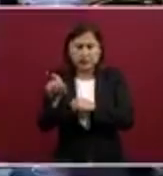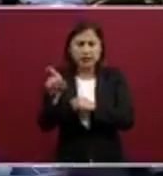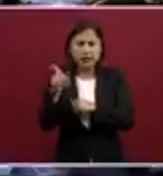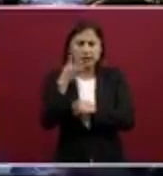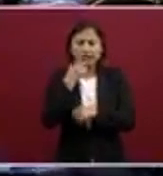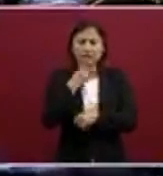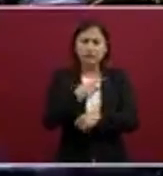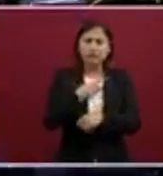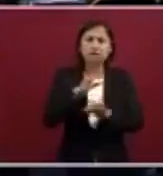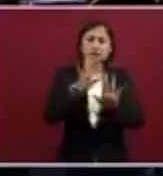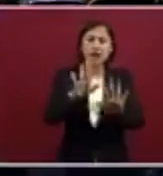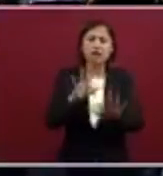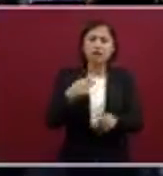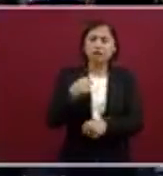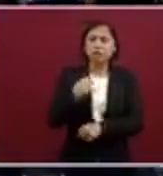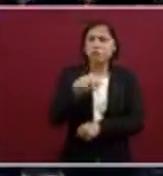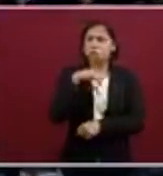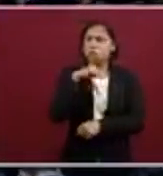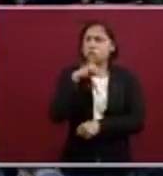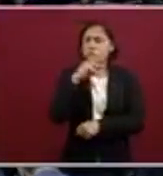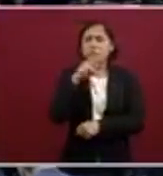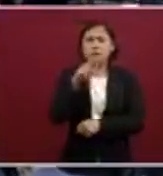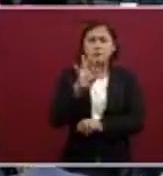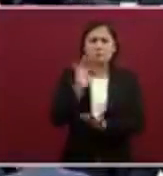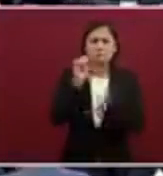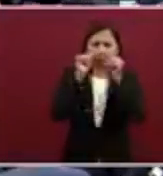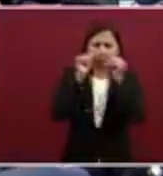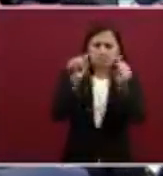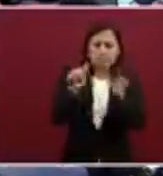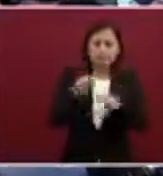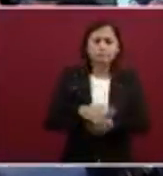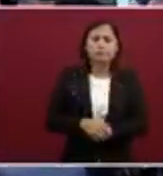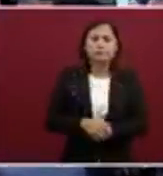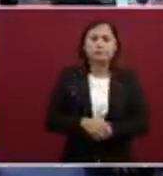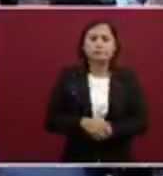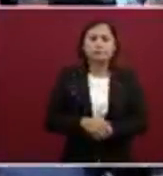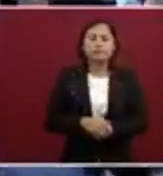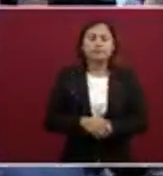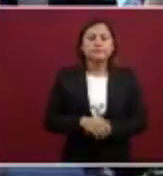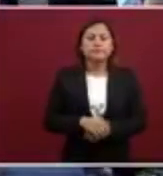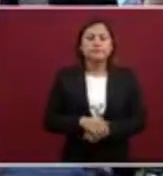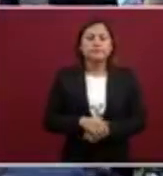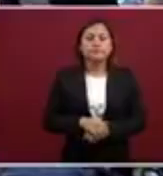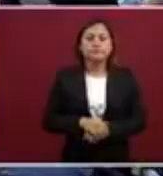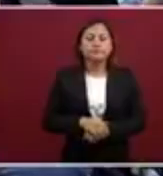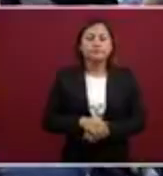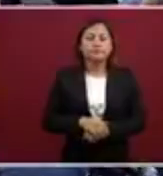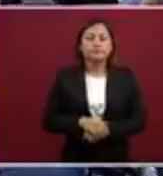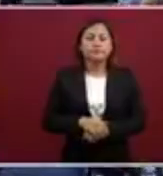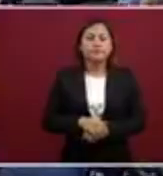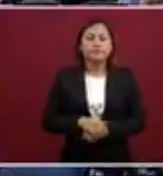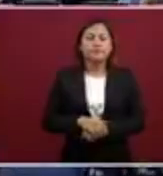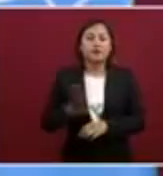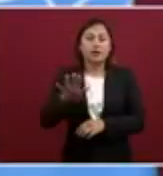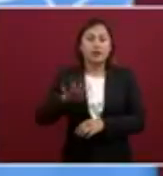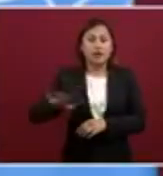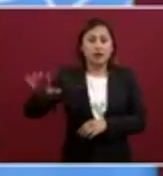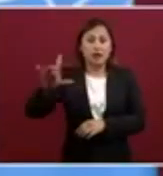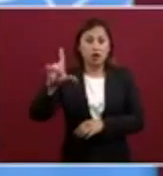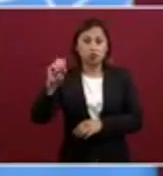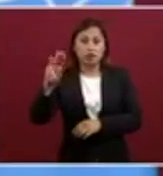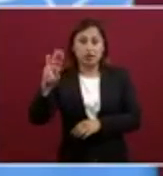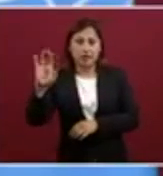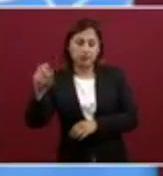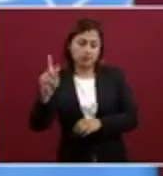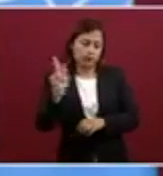consideración. En Los Cabos, al igual que en Acapulco,